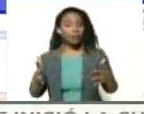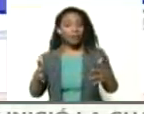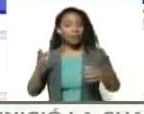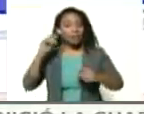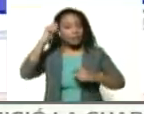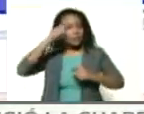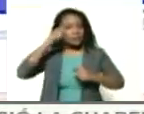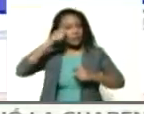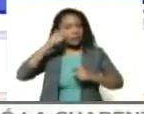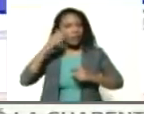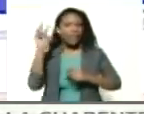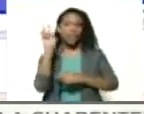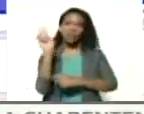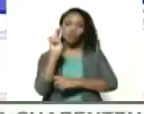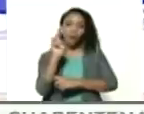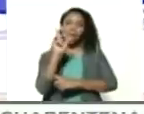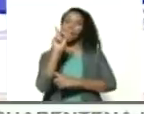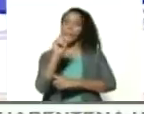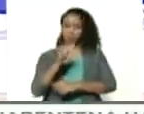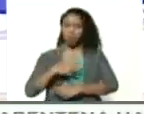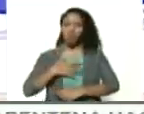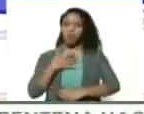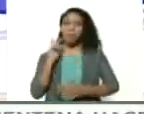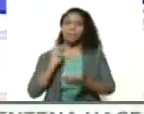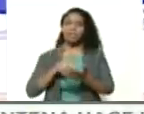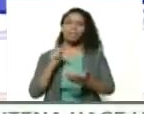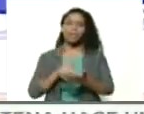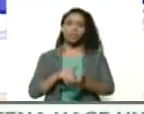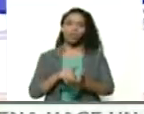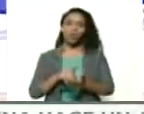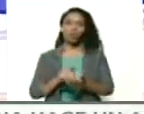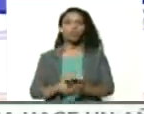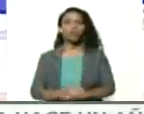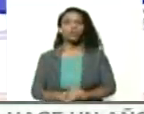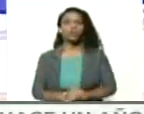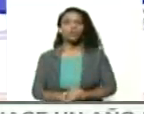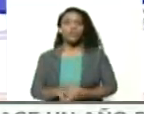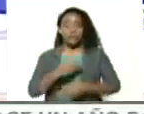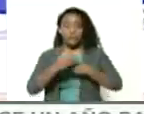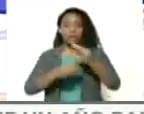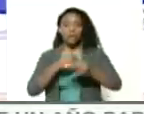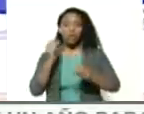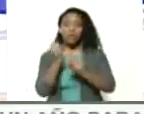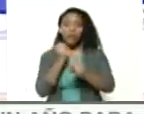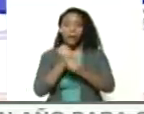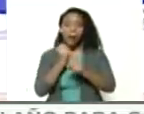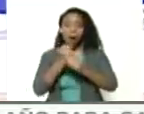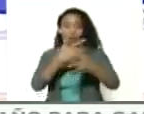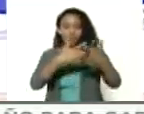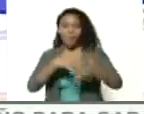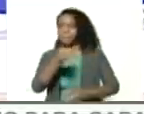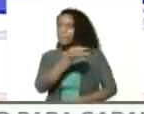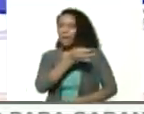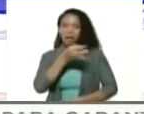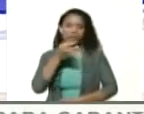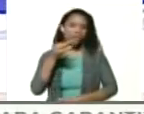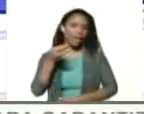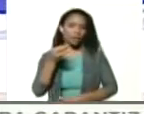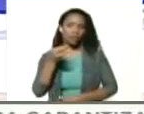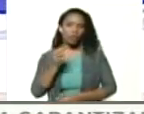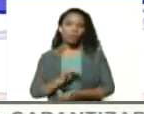cineasta venezolano, también puede participar. Rubén hizo un trabajo maravilloso de